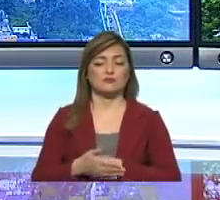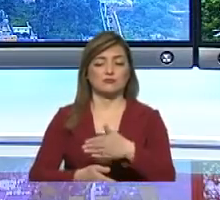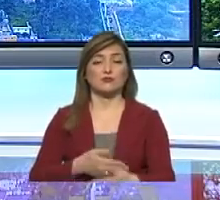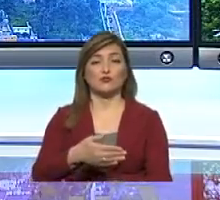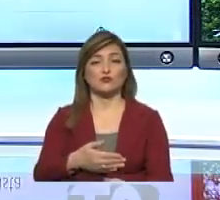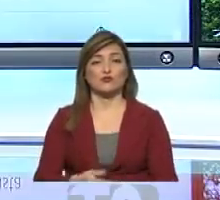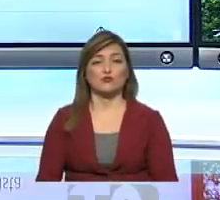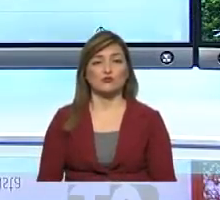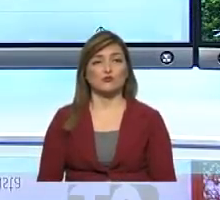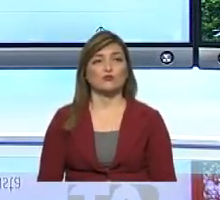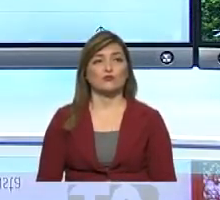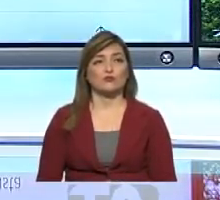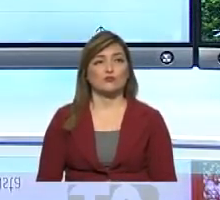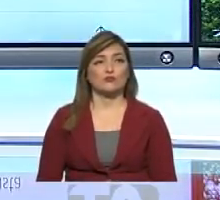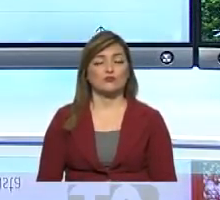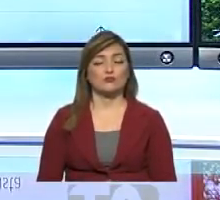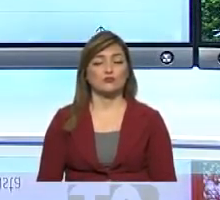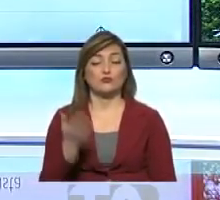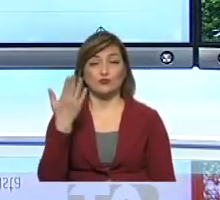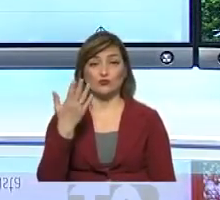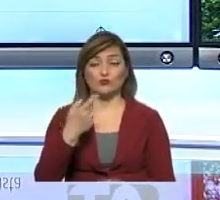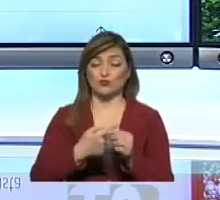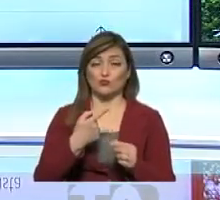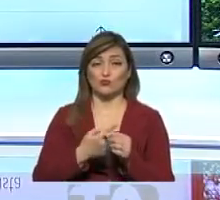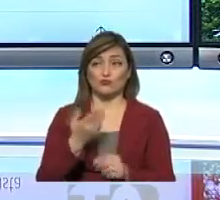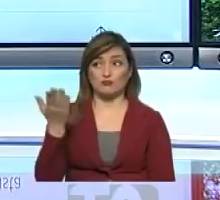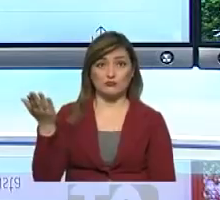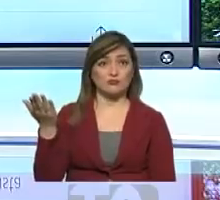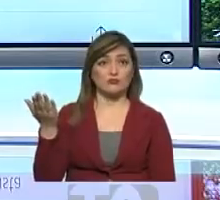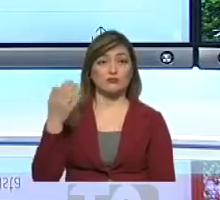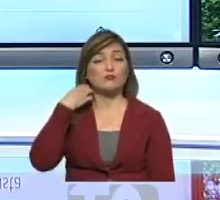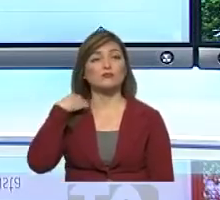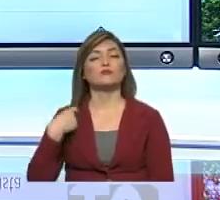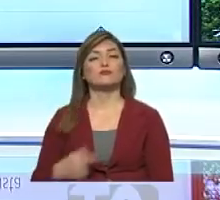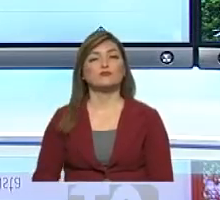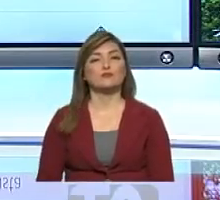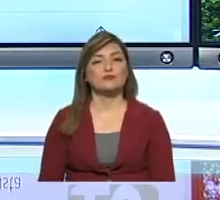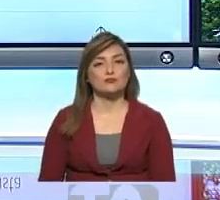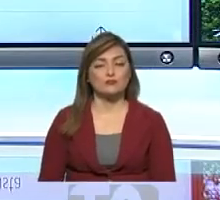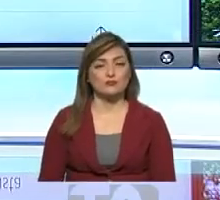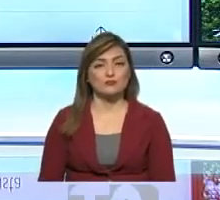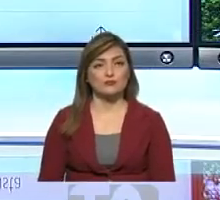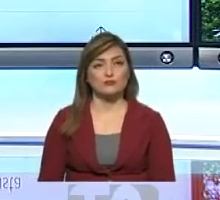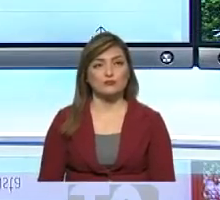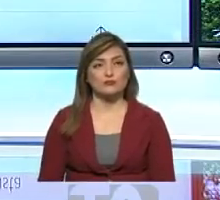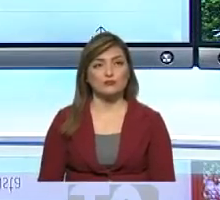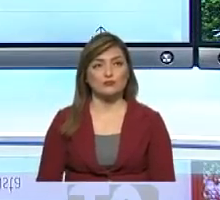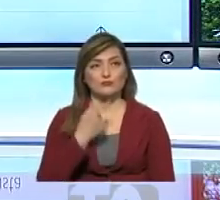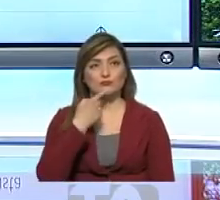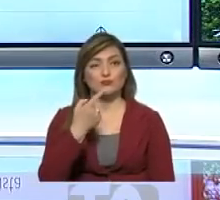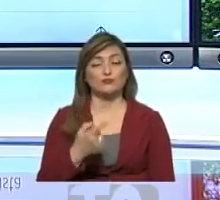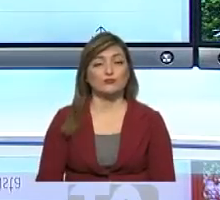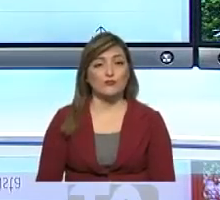hasta horas de la madrugada, luego el alcalde de Quito se pronunció a través de su cuenta en Twitter, como ustedes pueden ver. Dijo lo